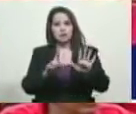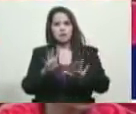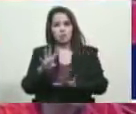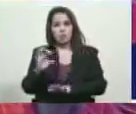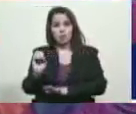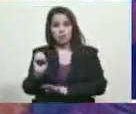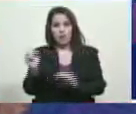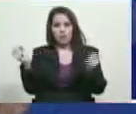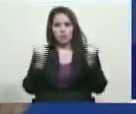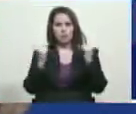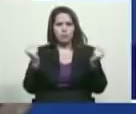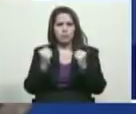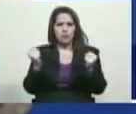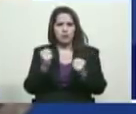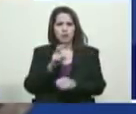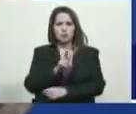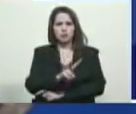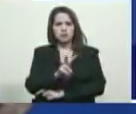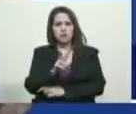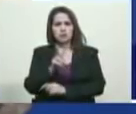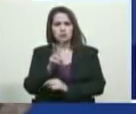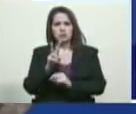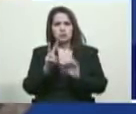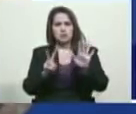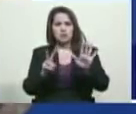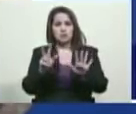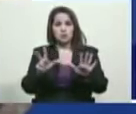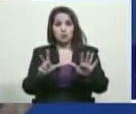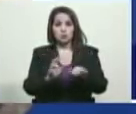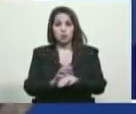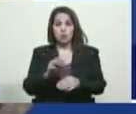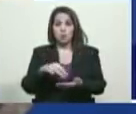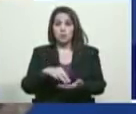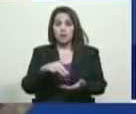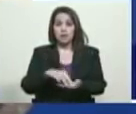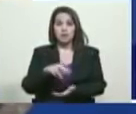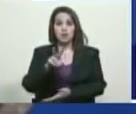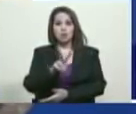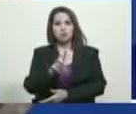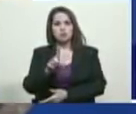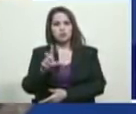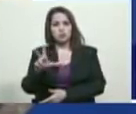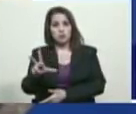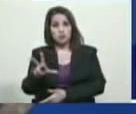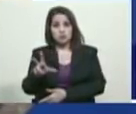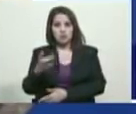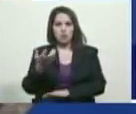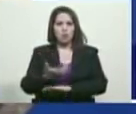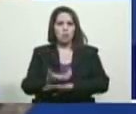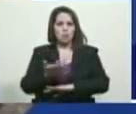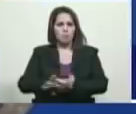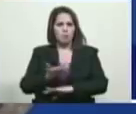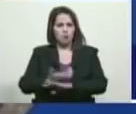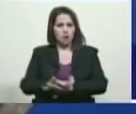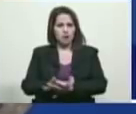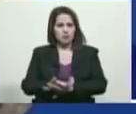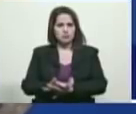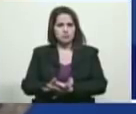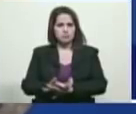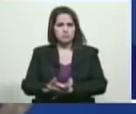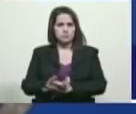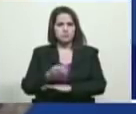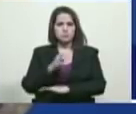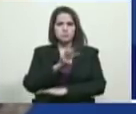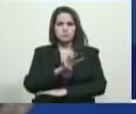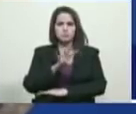Mérida, 278. Miranda, 203. Monagas, 494. Nueva